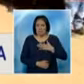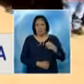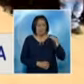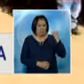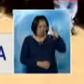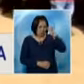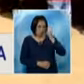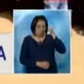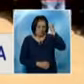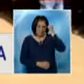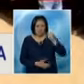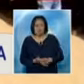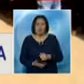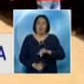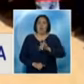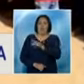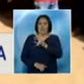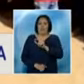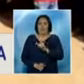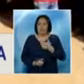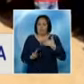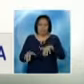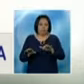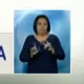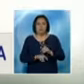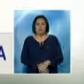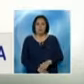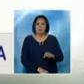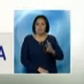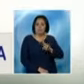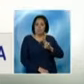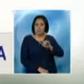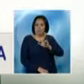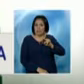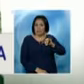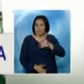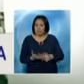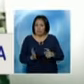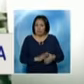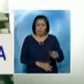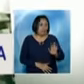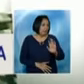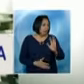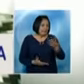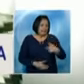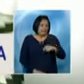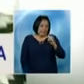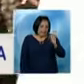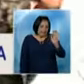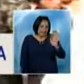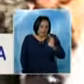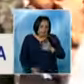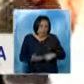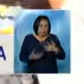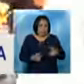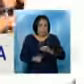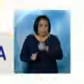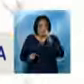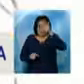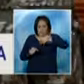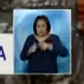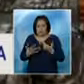Jorge! ¡Descansa en paz! Brian Lizana Chávez fue despedido con honores y como siempre le hubiese gustado ser